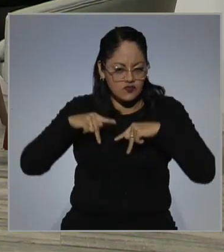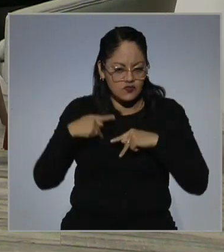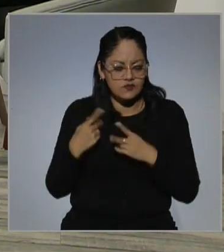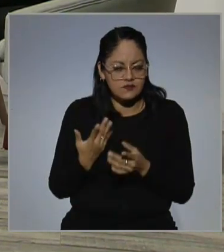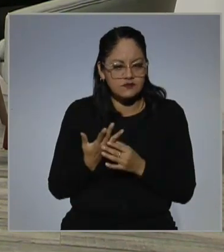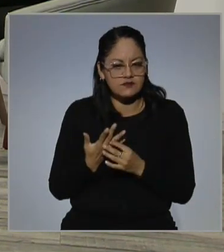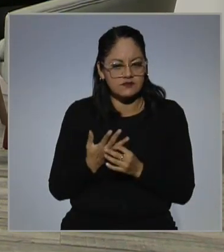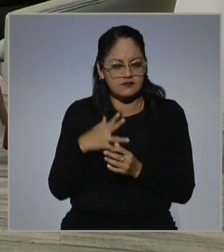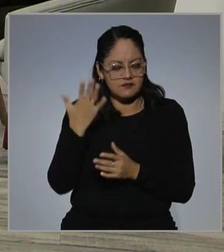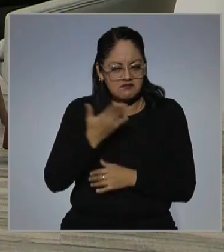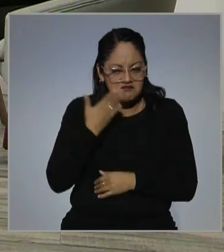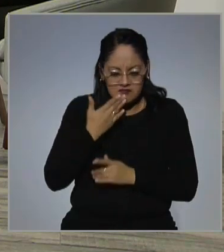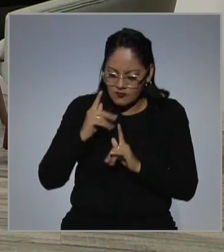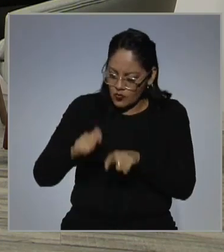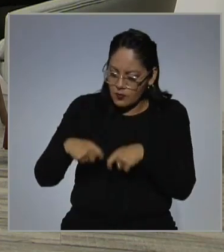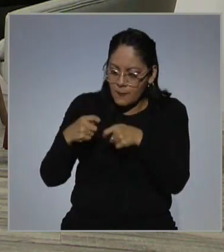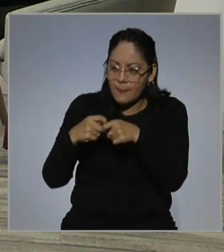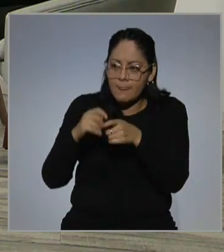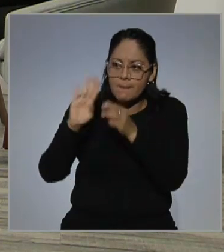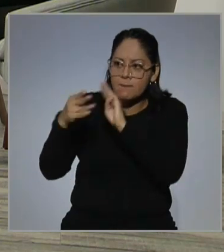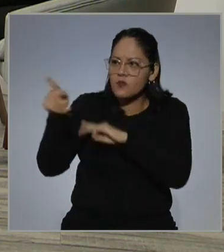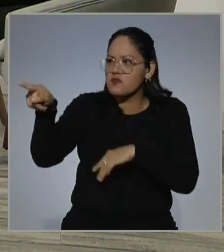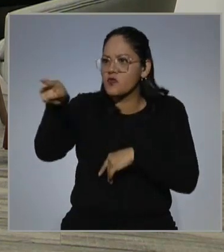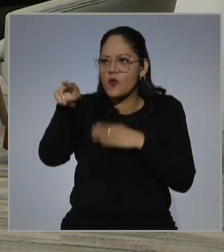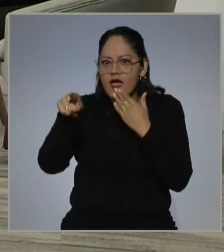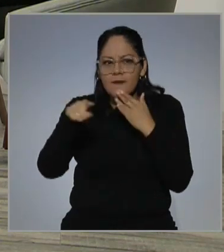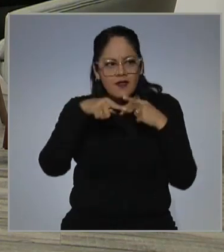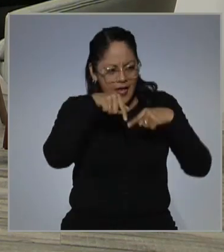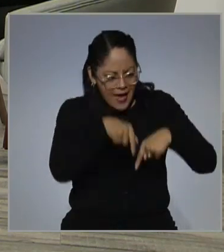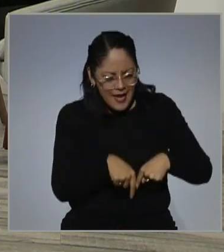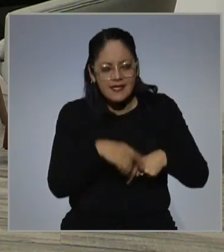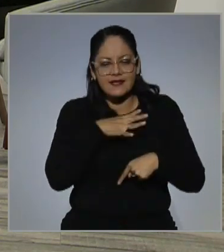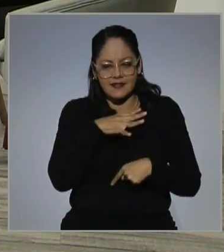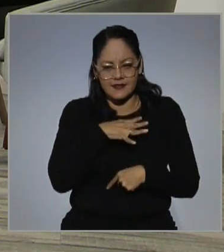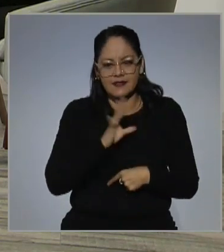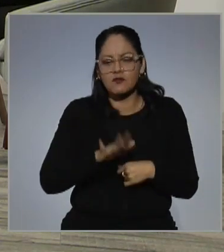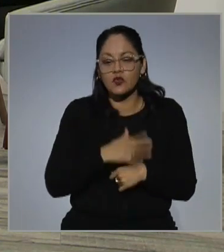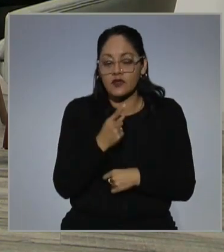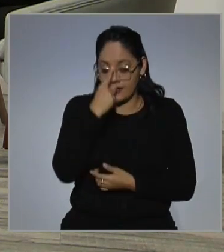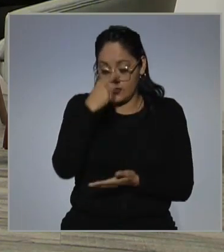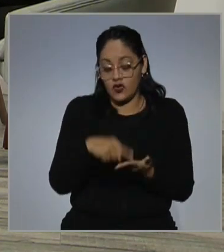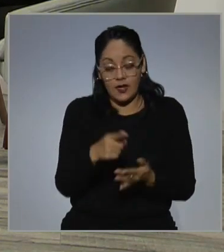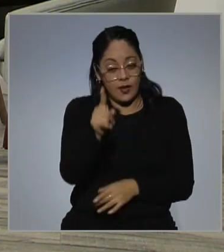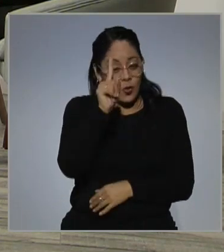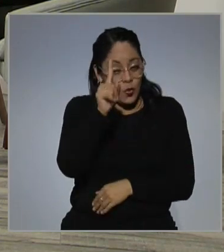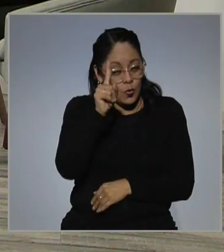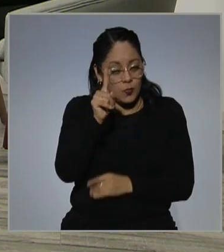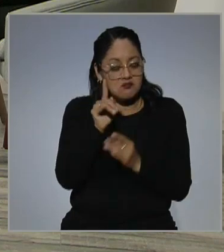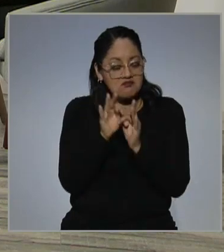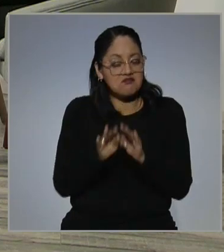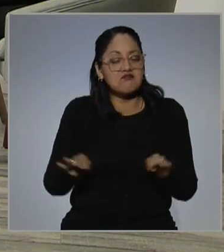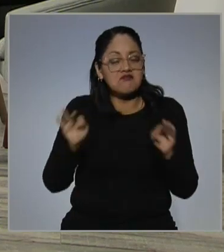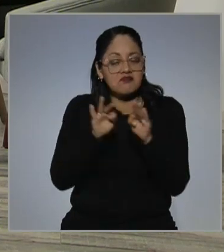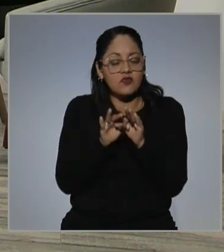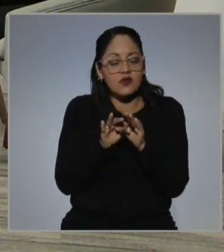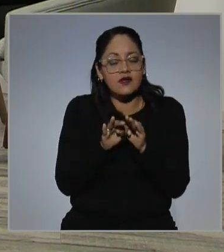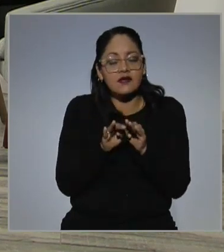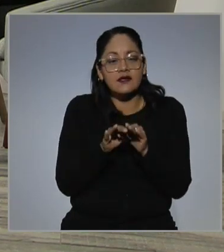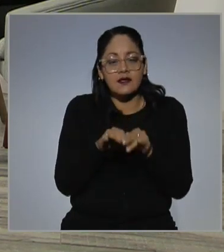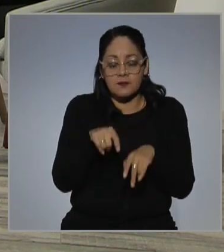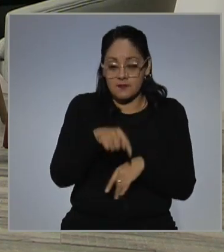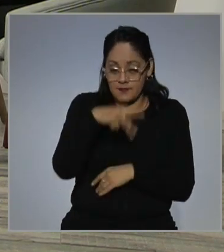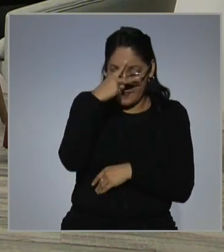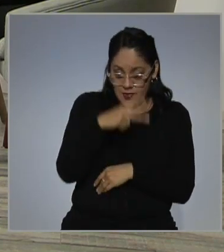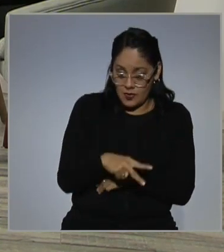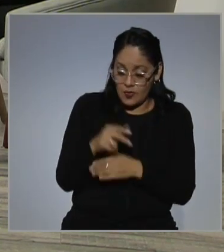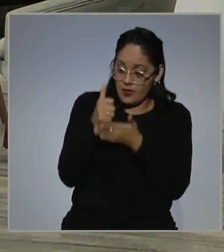buscando esta tradición que no existe en el mundo. Y no existe porque, y creo que ese es el principal aporte de México